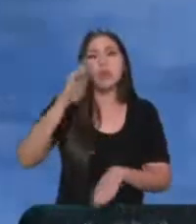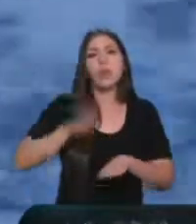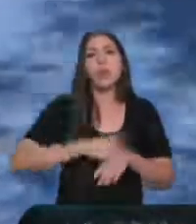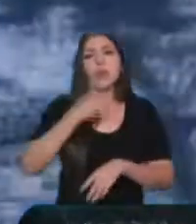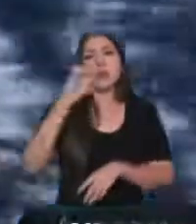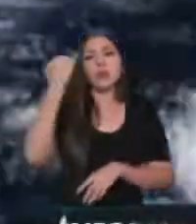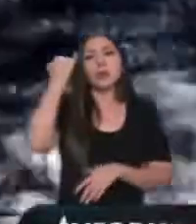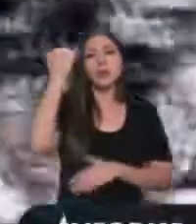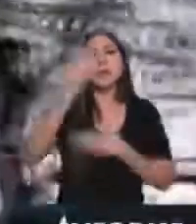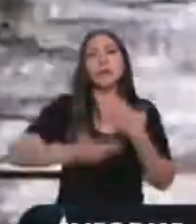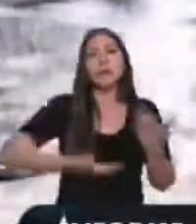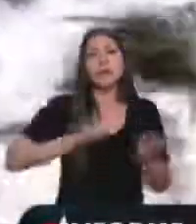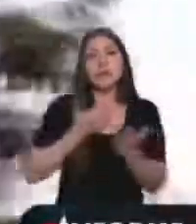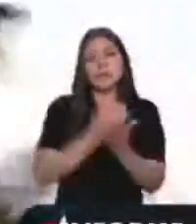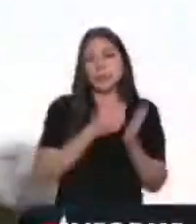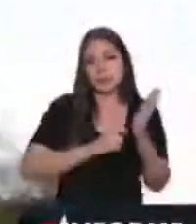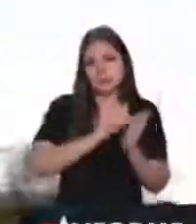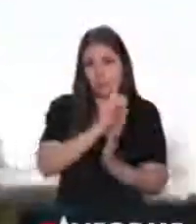Informe Capital.